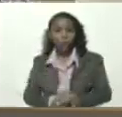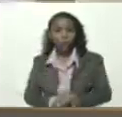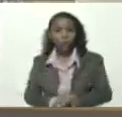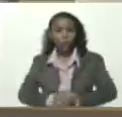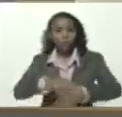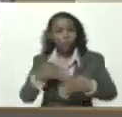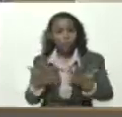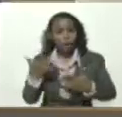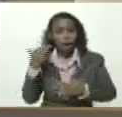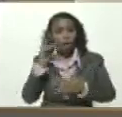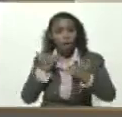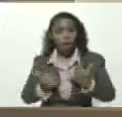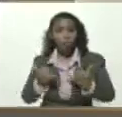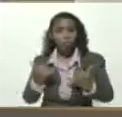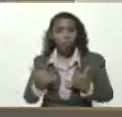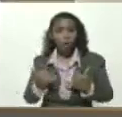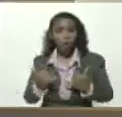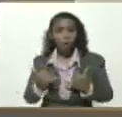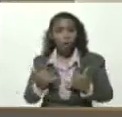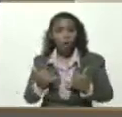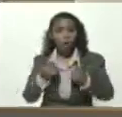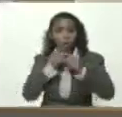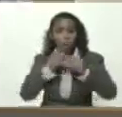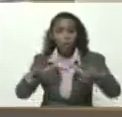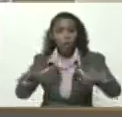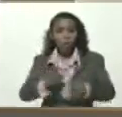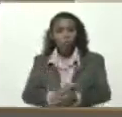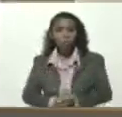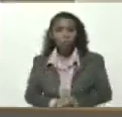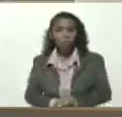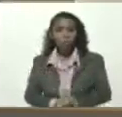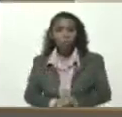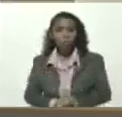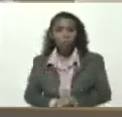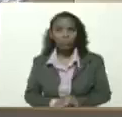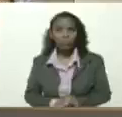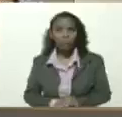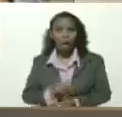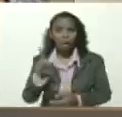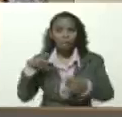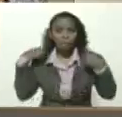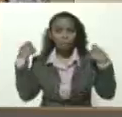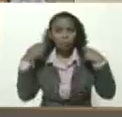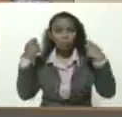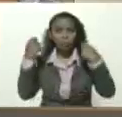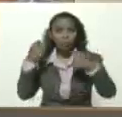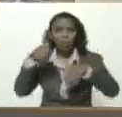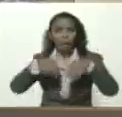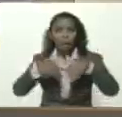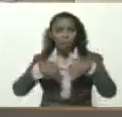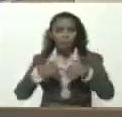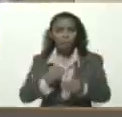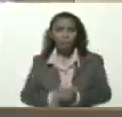están actualmente desplegados en su campaña electoral.